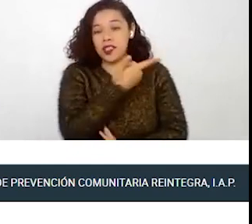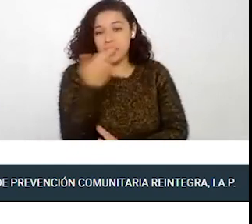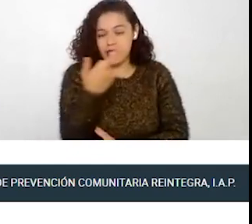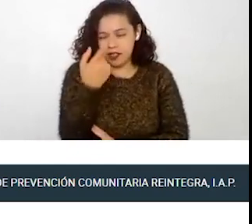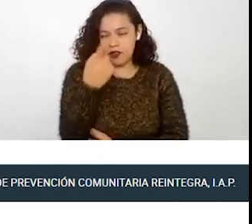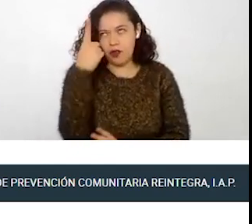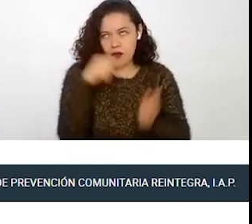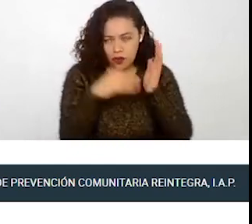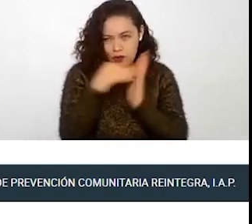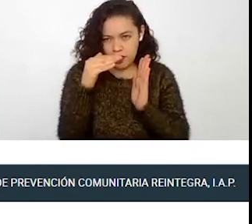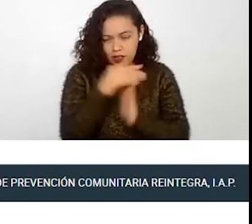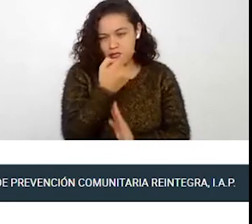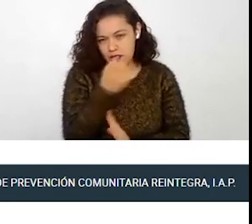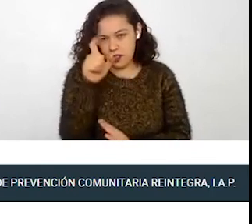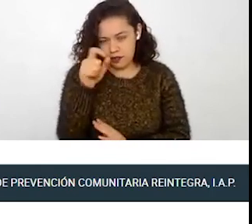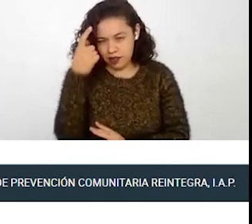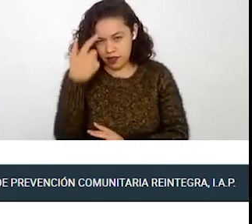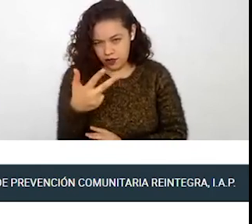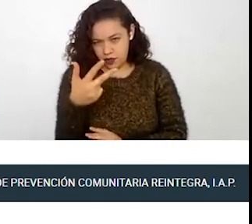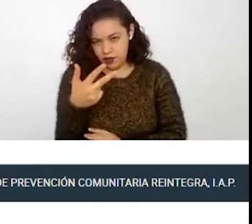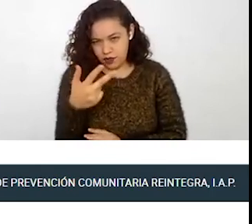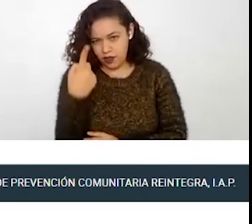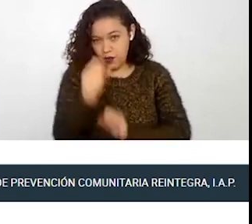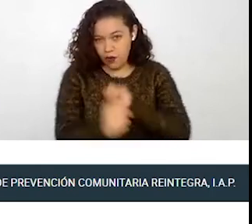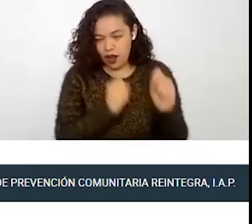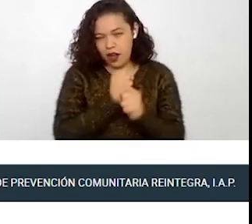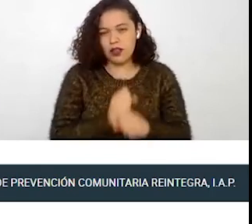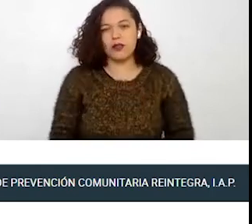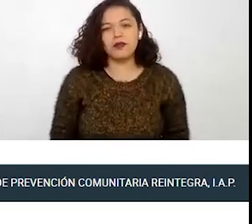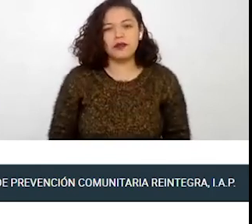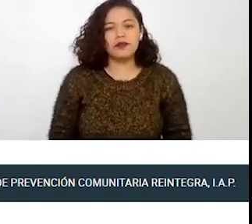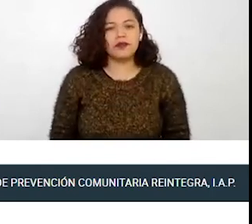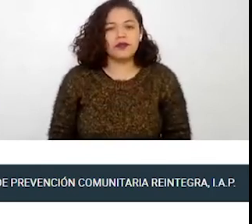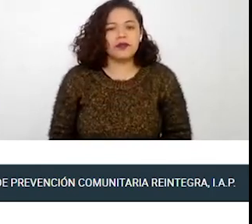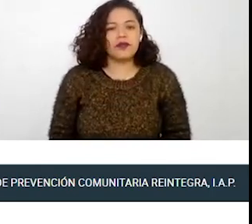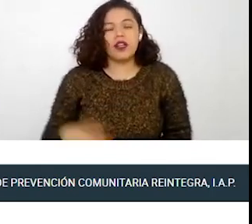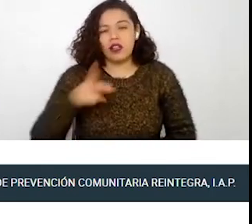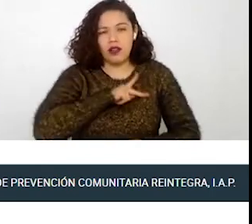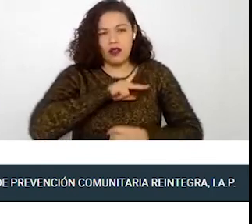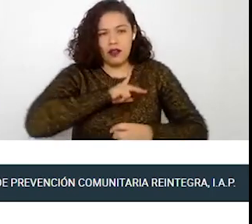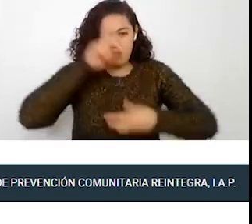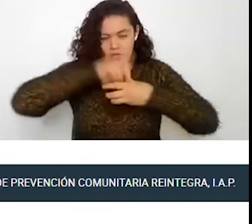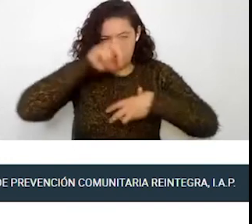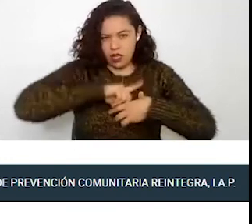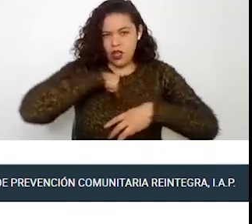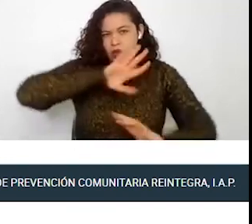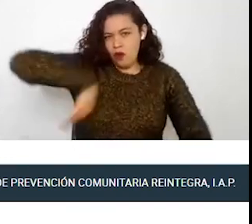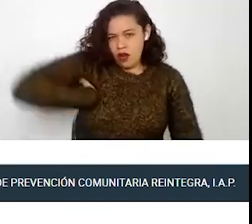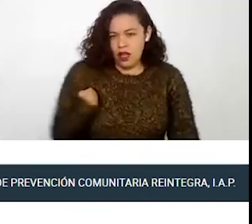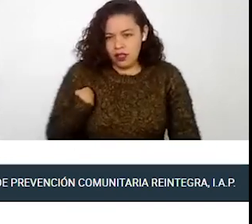en el año voy a tener un donativo de 1.203 mil pesos Ok Esos son mis donativos voy a darle guardar